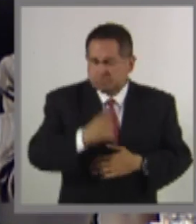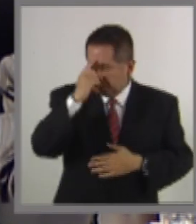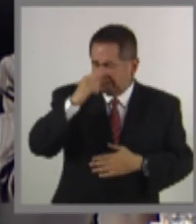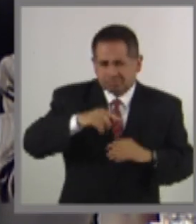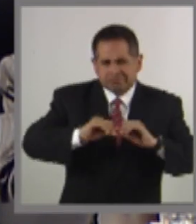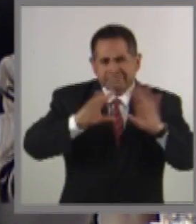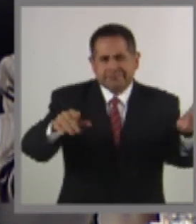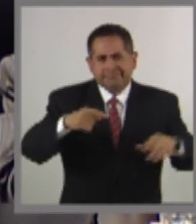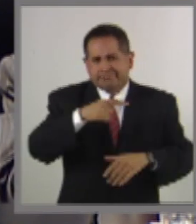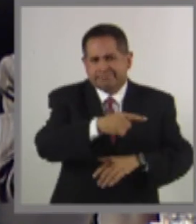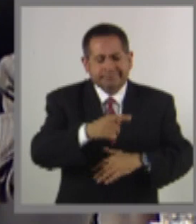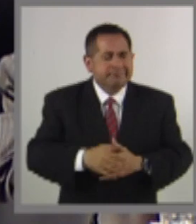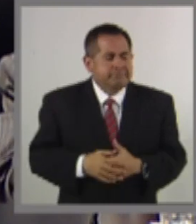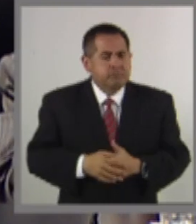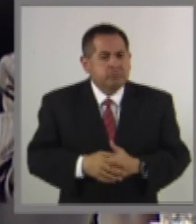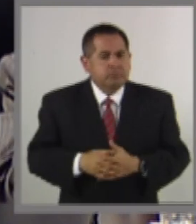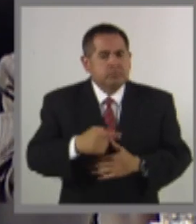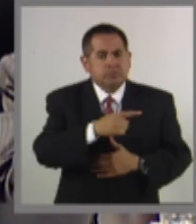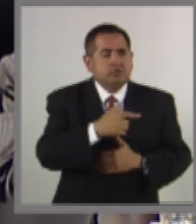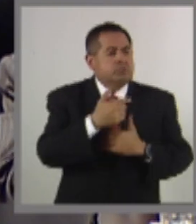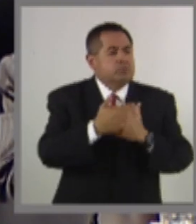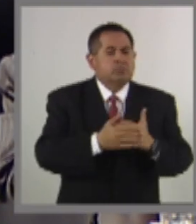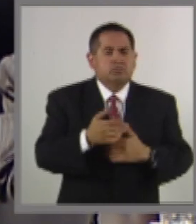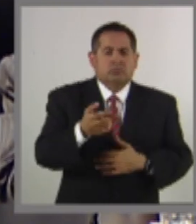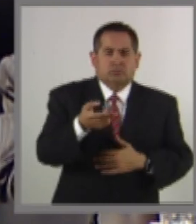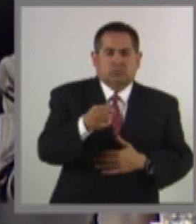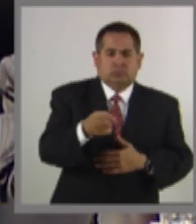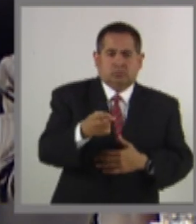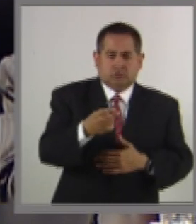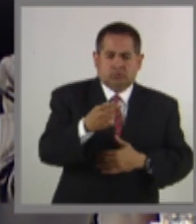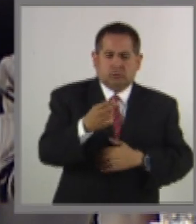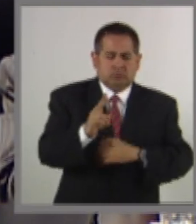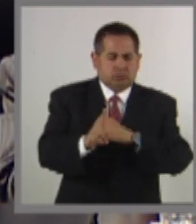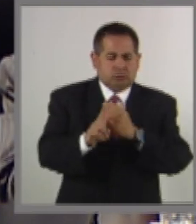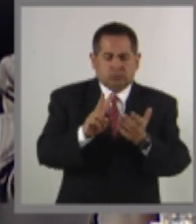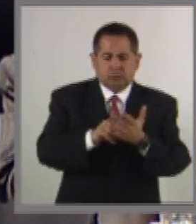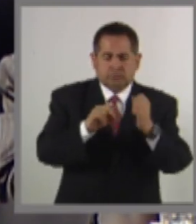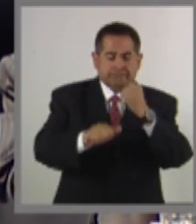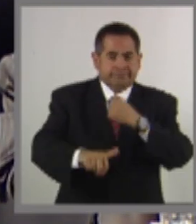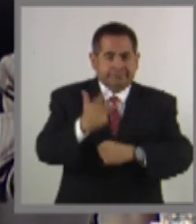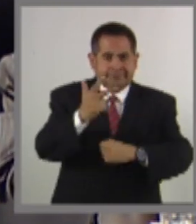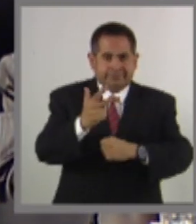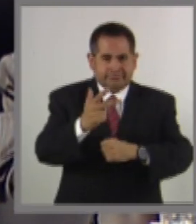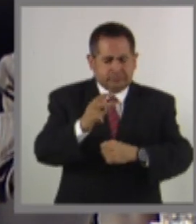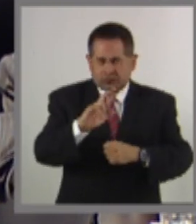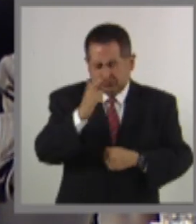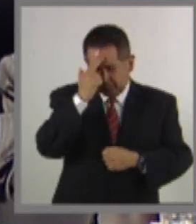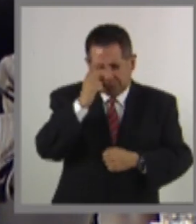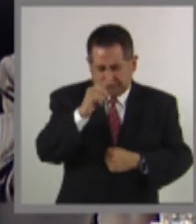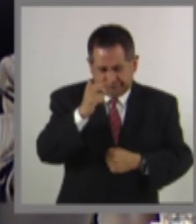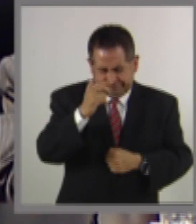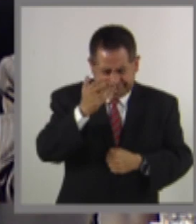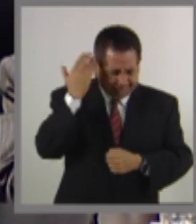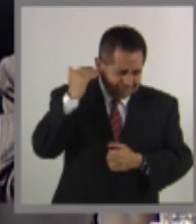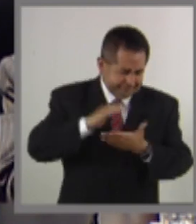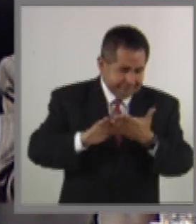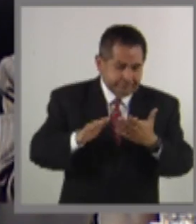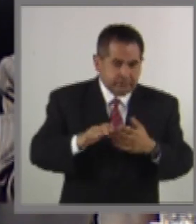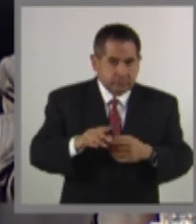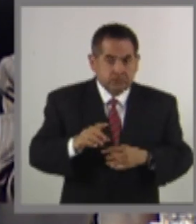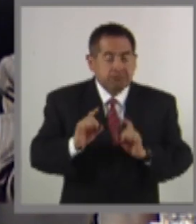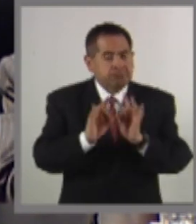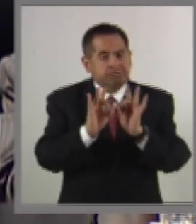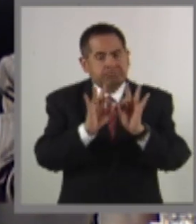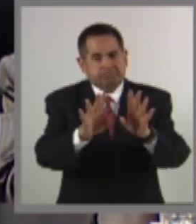duda que en un noviembre del 2013, que no me gustaría recordar, tuve una